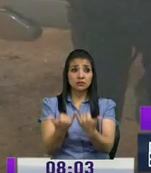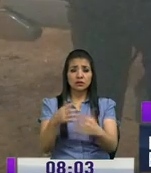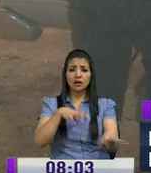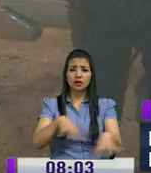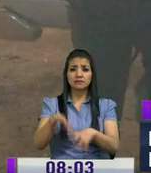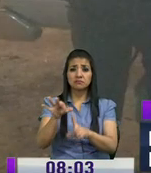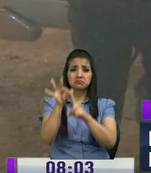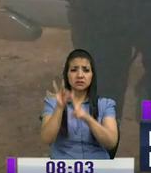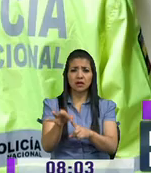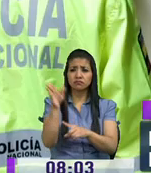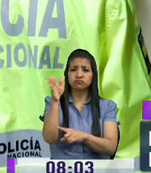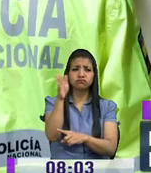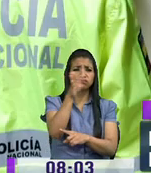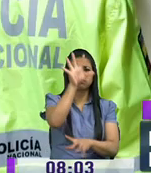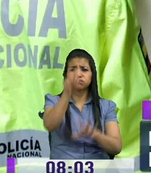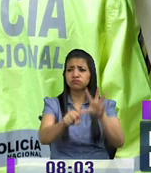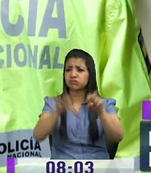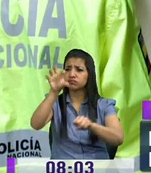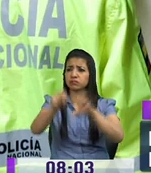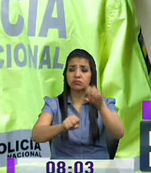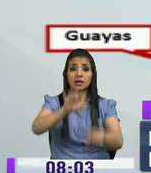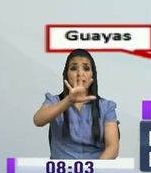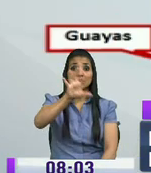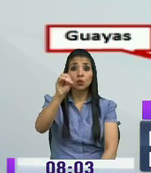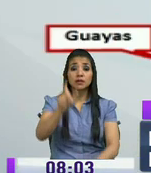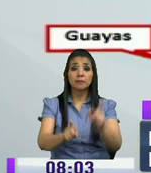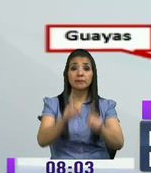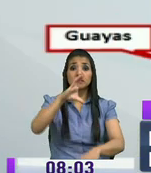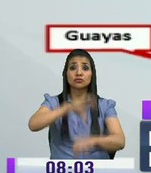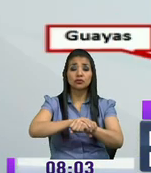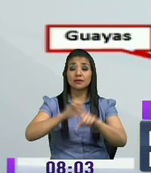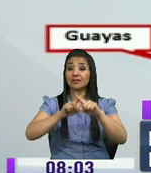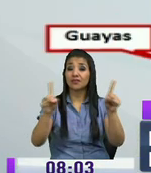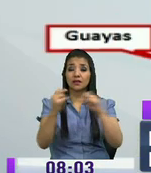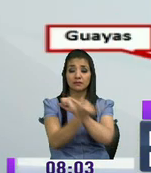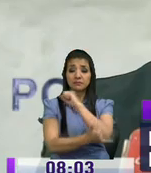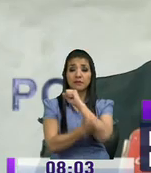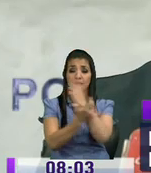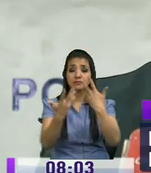han permitido capturar a 50 personas en diferentes partes